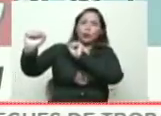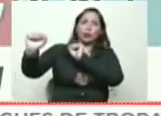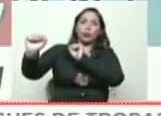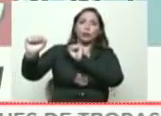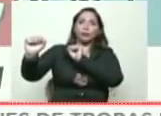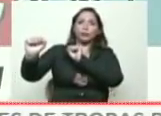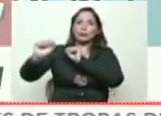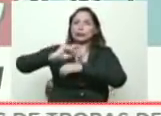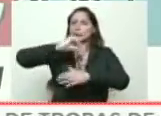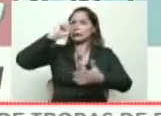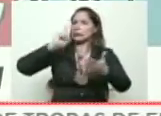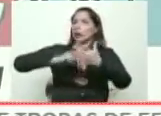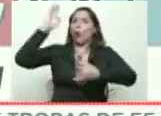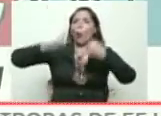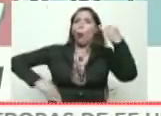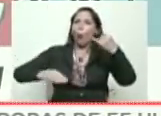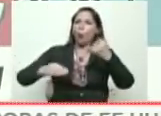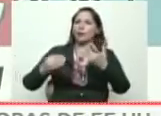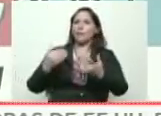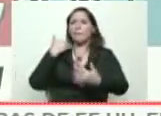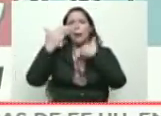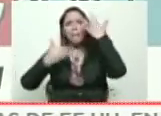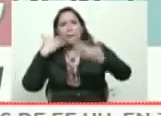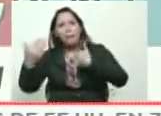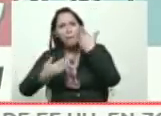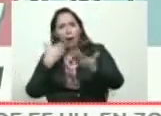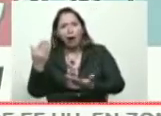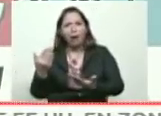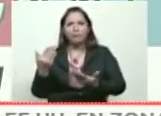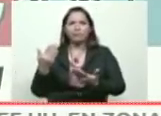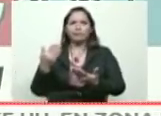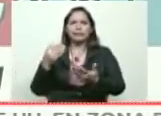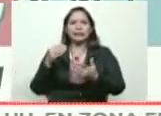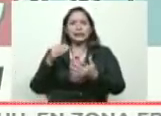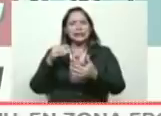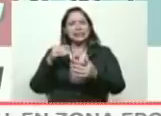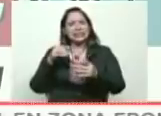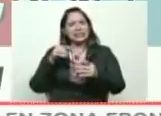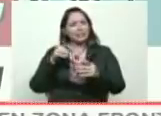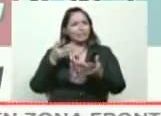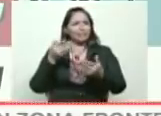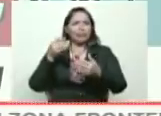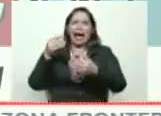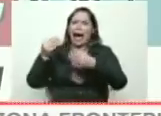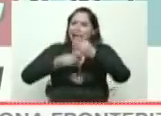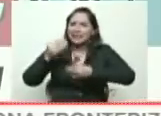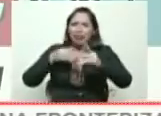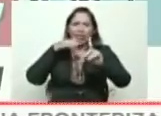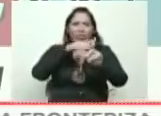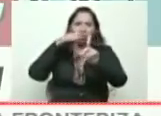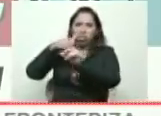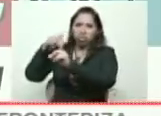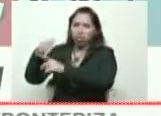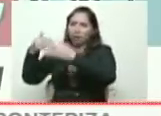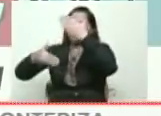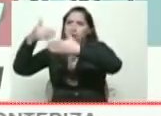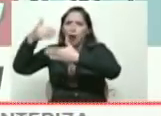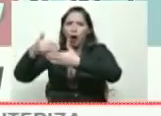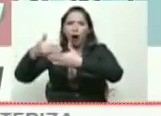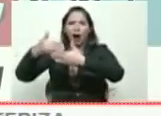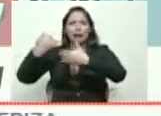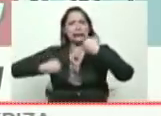las últimas ofensas que ha hecho los Estados Unidos al seguir insistiendo en el bloqueo vil que afecta a todo el pueblo